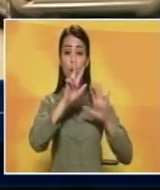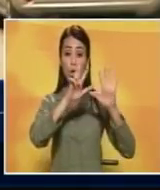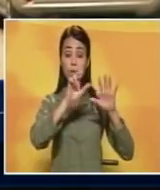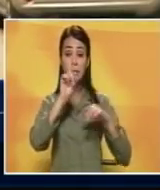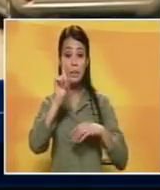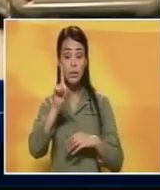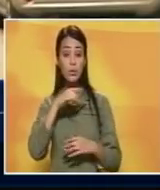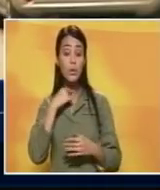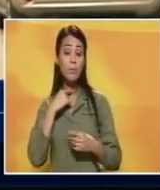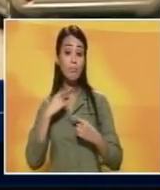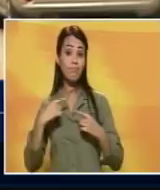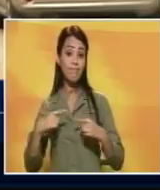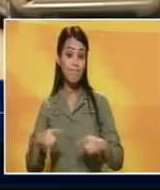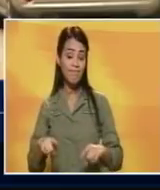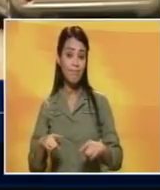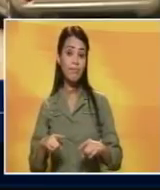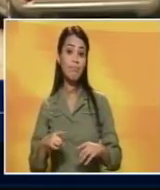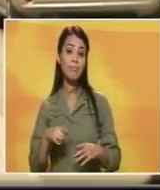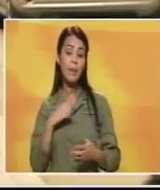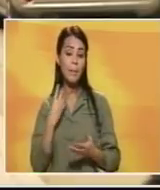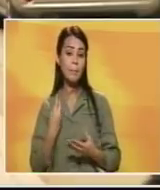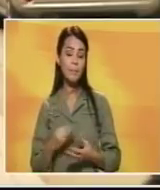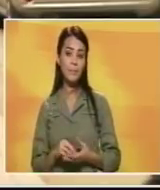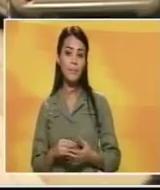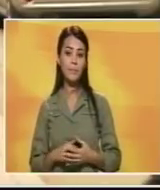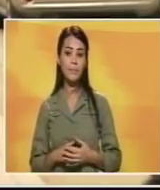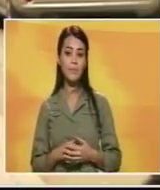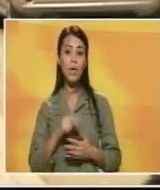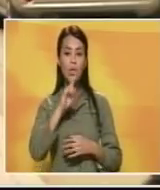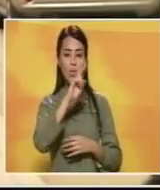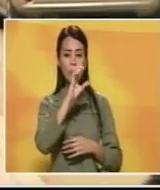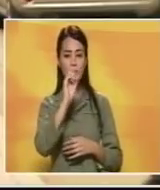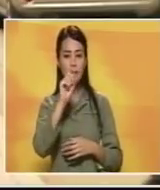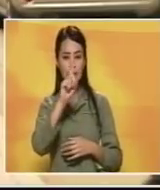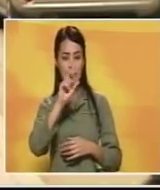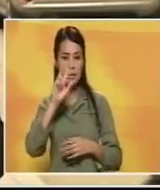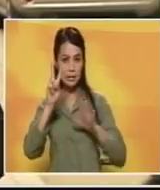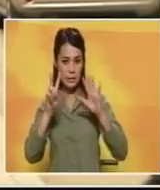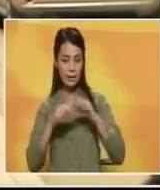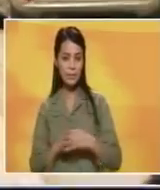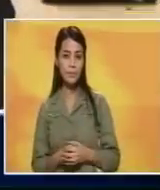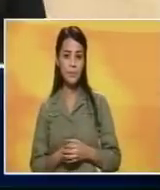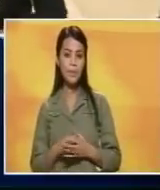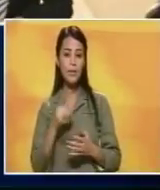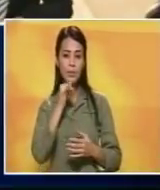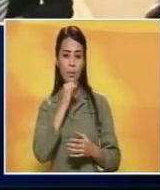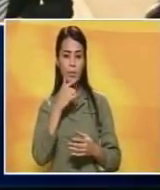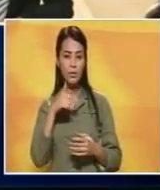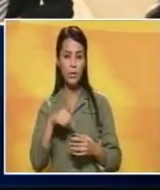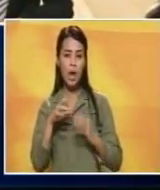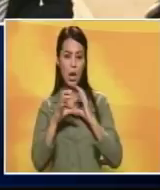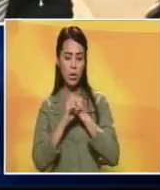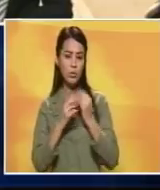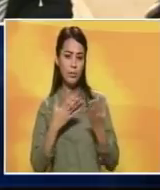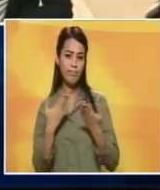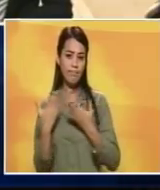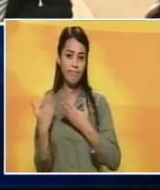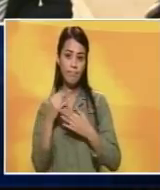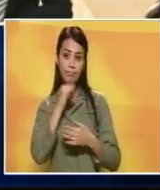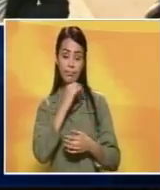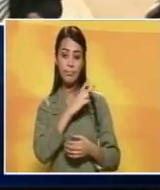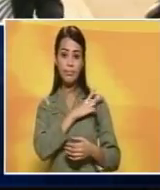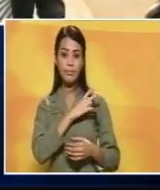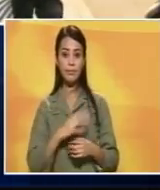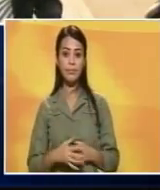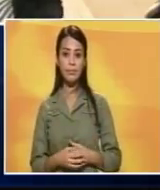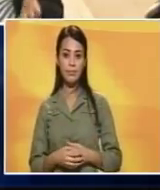pierde la vida producto de la violencia tan solo en lo que va de 2017. Esta información será ampliada en la emisión estelar de su noticiero